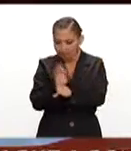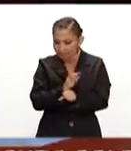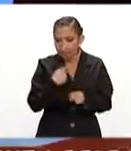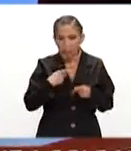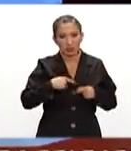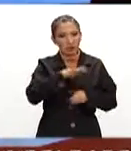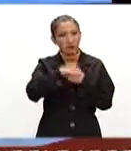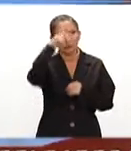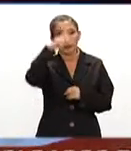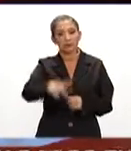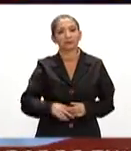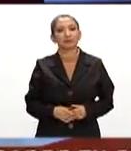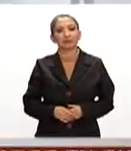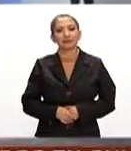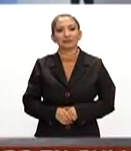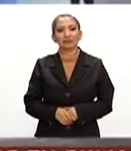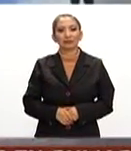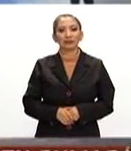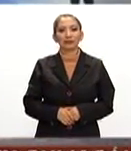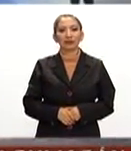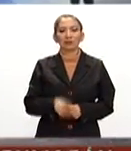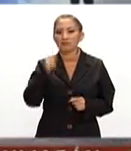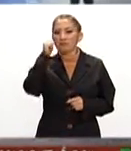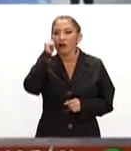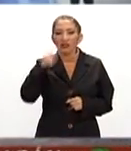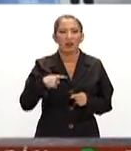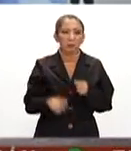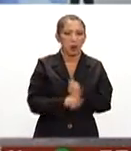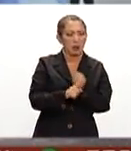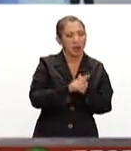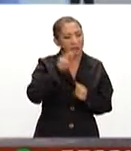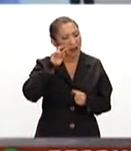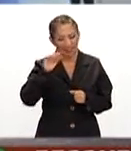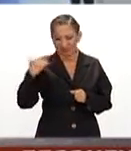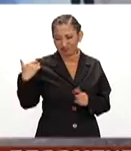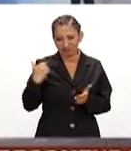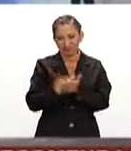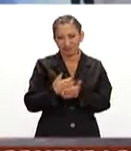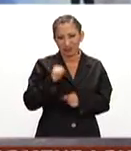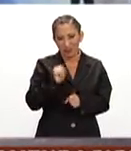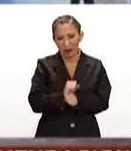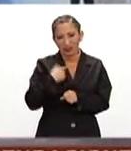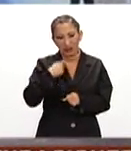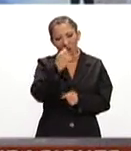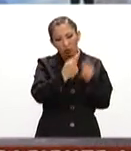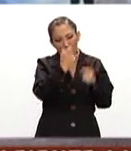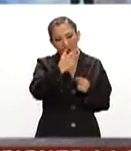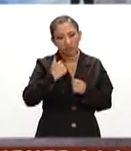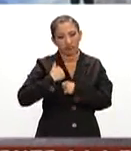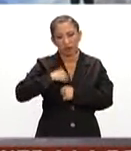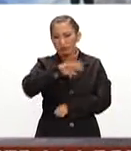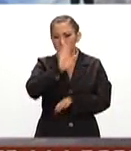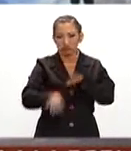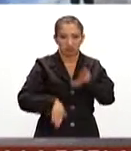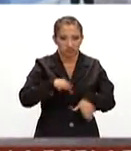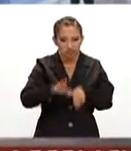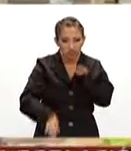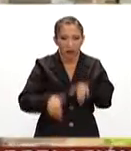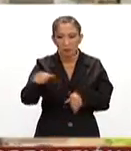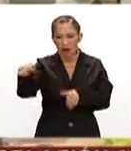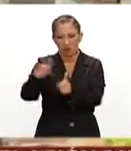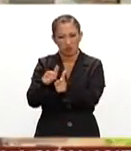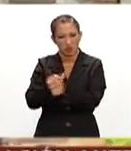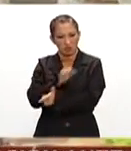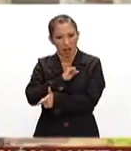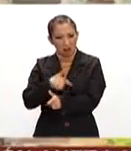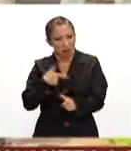de todos los mexicanos. A pesar de los hechos registrados en las últimas semanas, donde elementos de la Sedena han perdido la vida a manos del